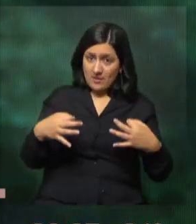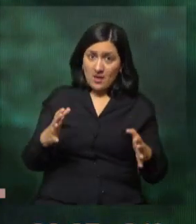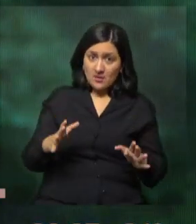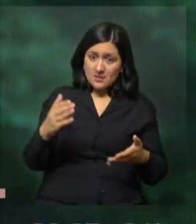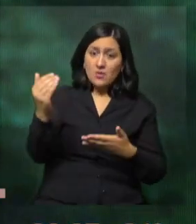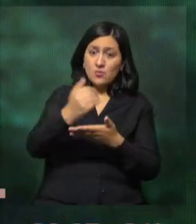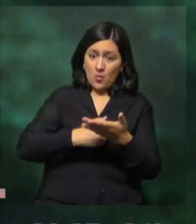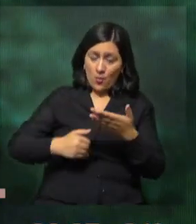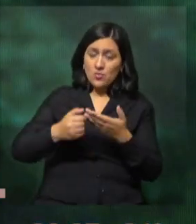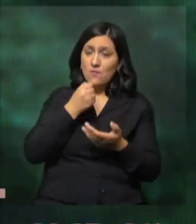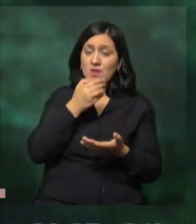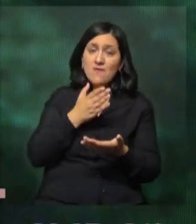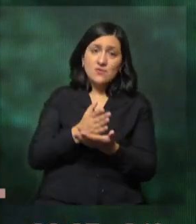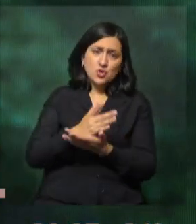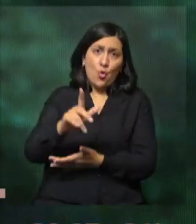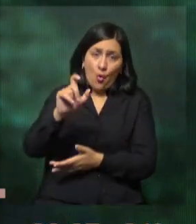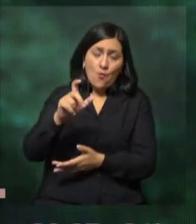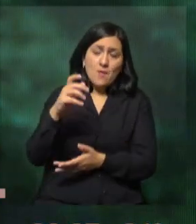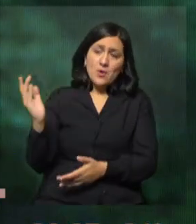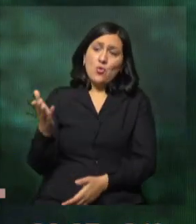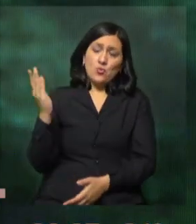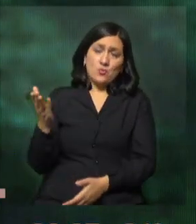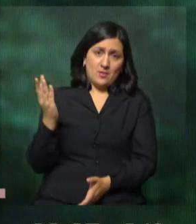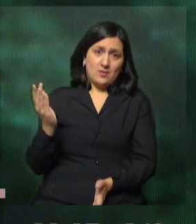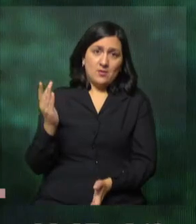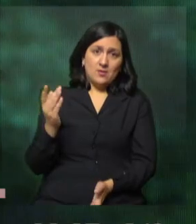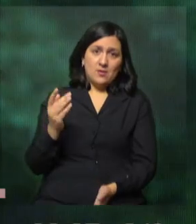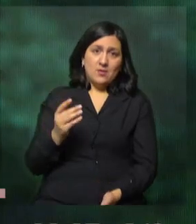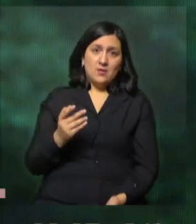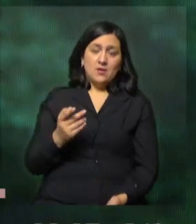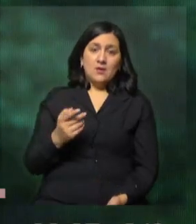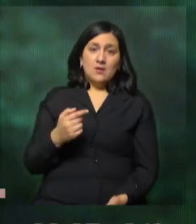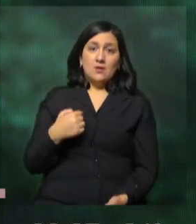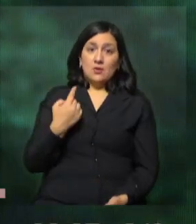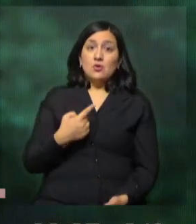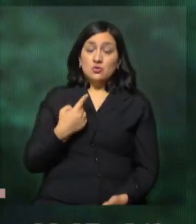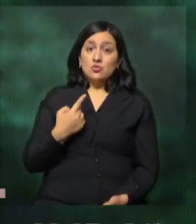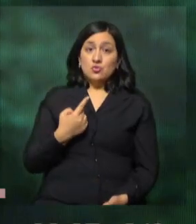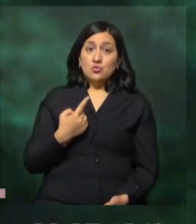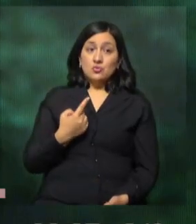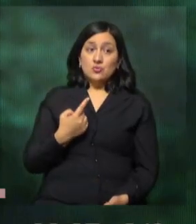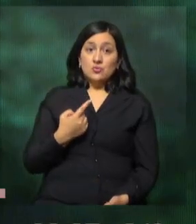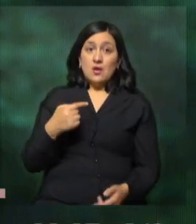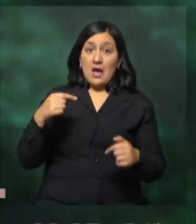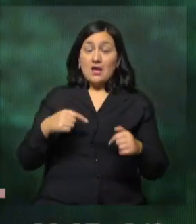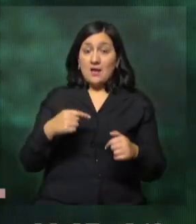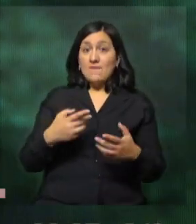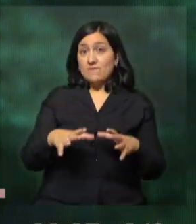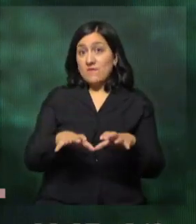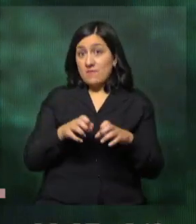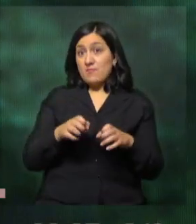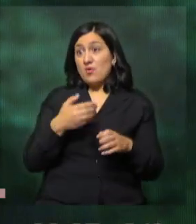un descuento y un beneficio, obviamente, a productores que la pasaron mal. Nosotros vivimos del campo.